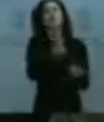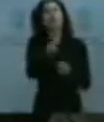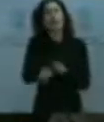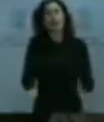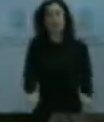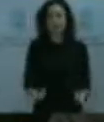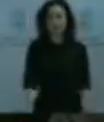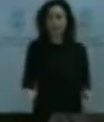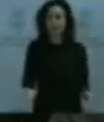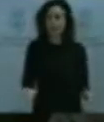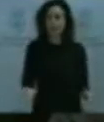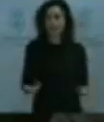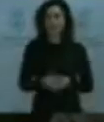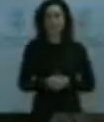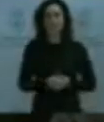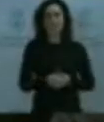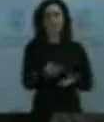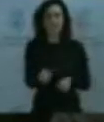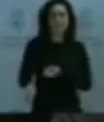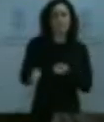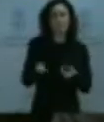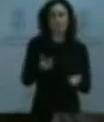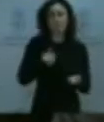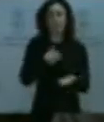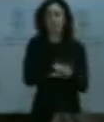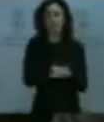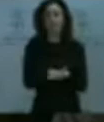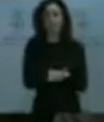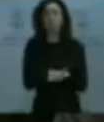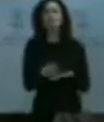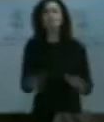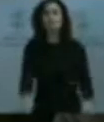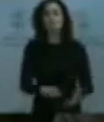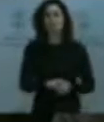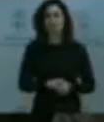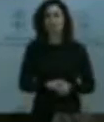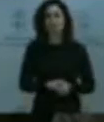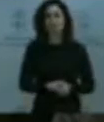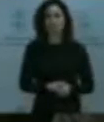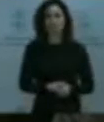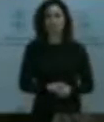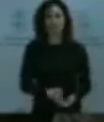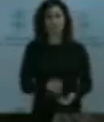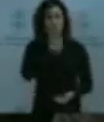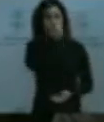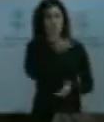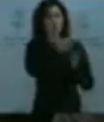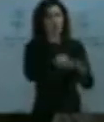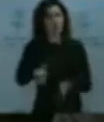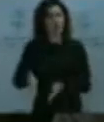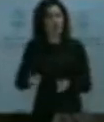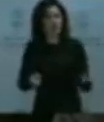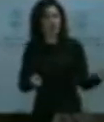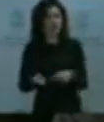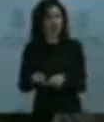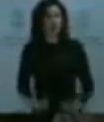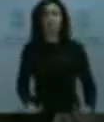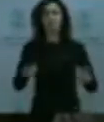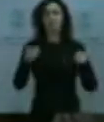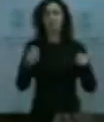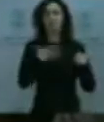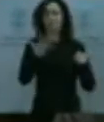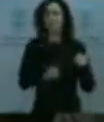referencia no es otro que ustedes, los socialistas, se deben responsabilizar de su pésima, de su nefasta gestión en el